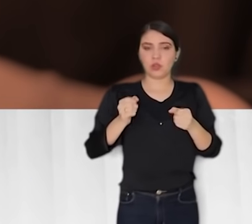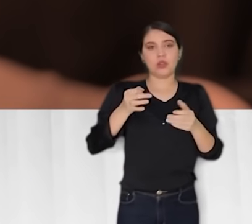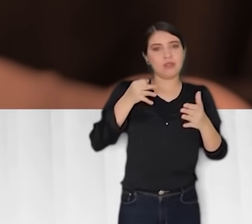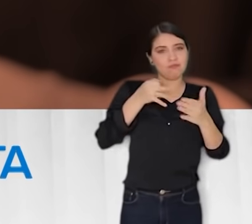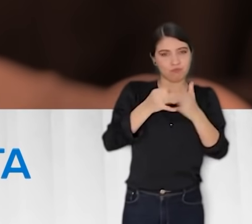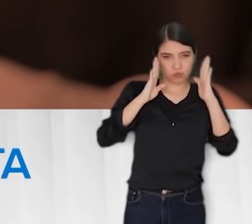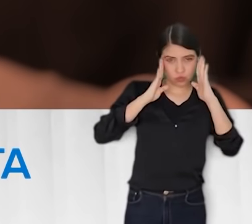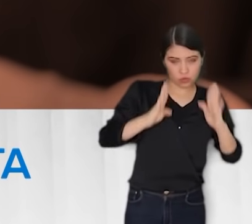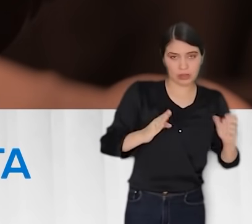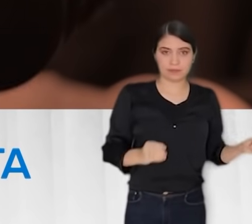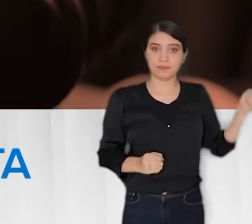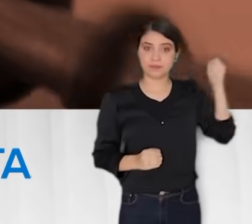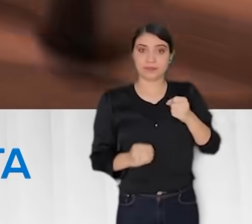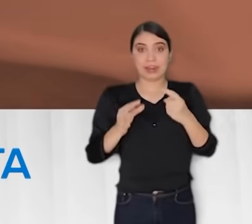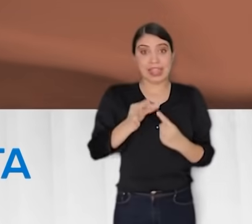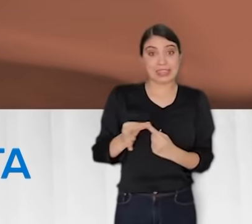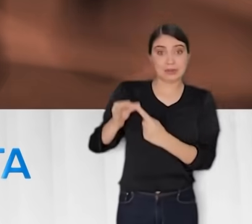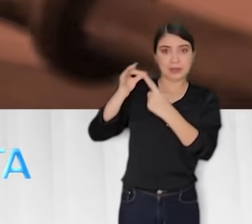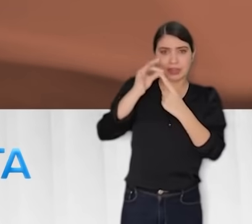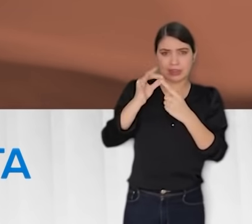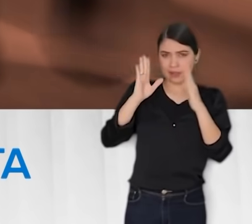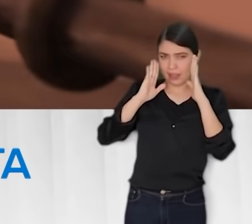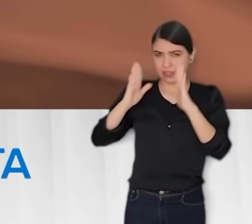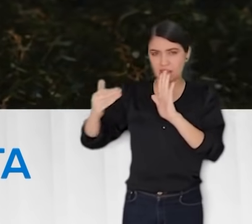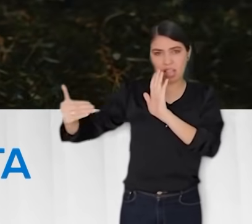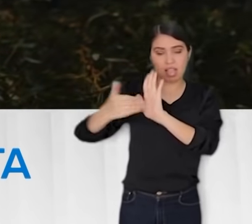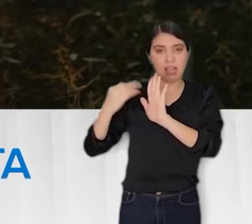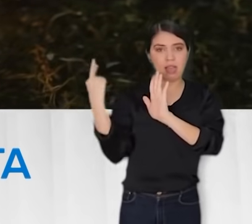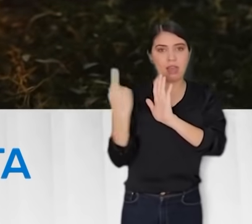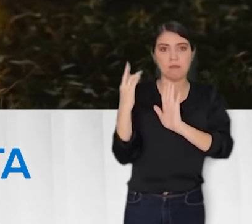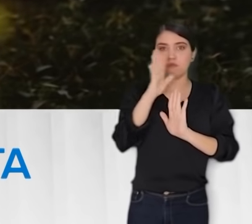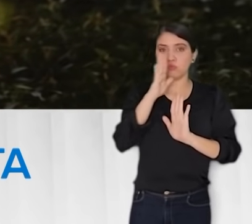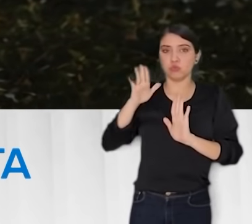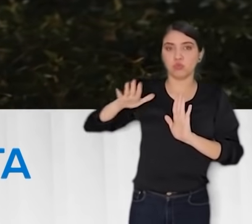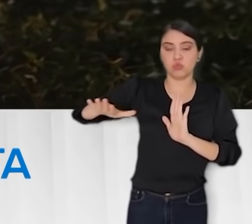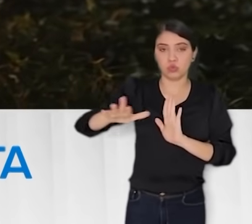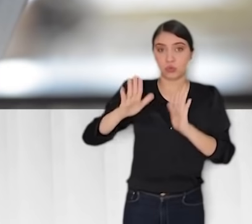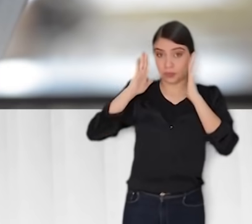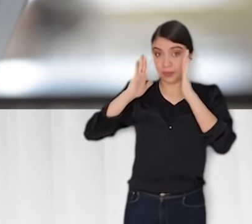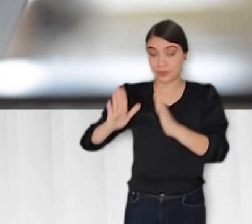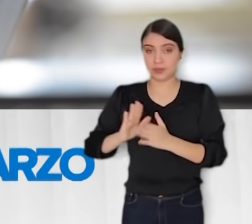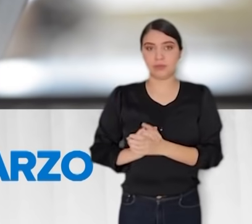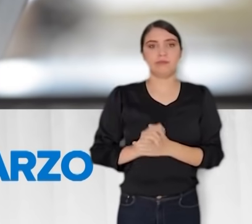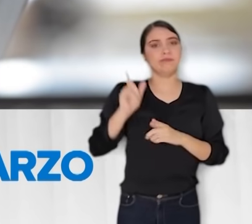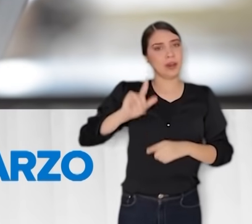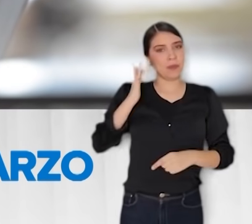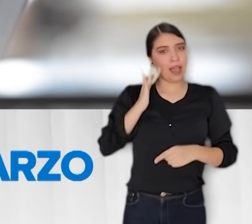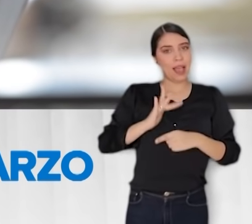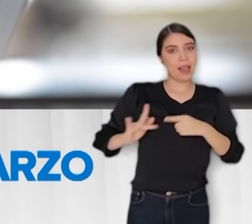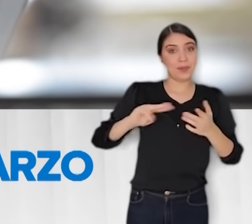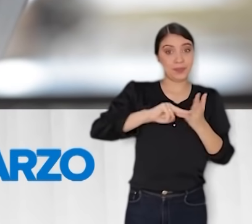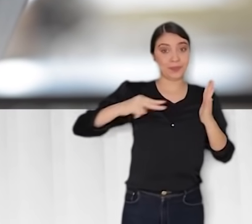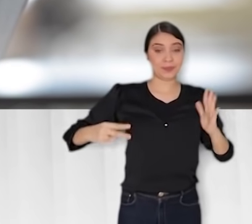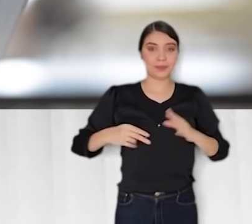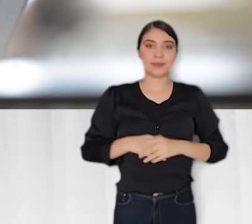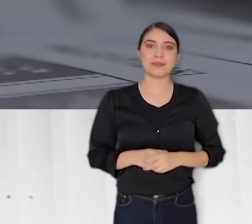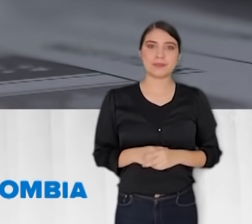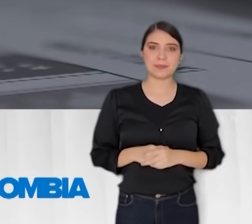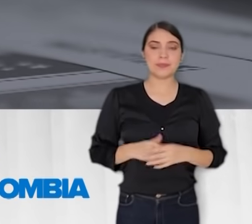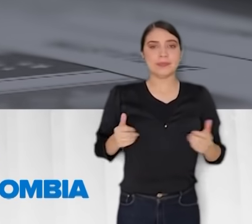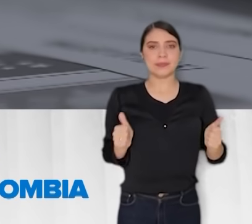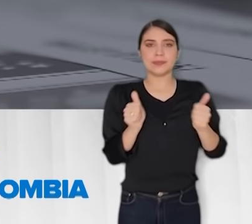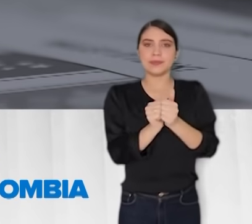tutela, jueces especializados para controversias recurrentes para los campesinos e incorporación de